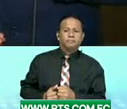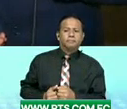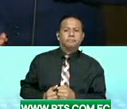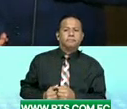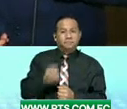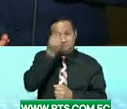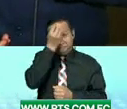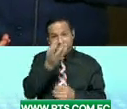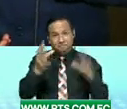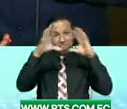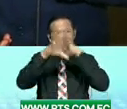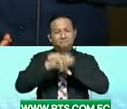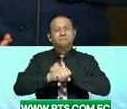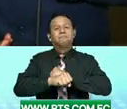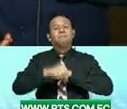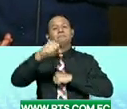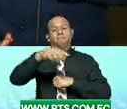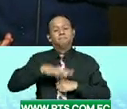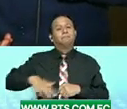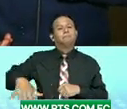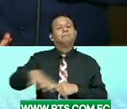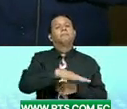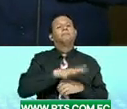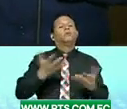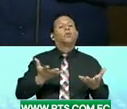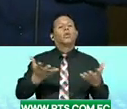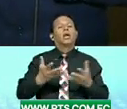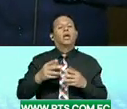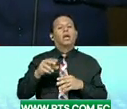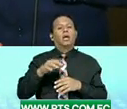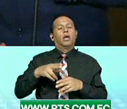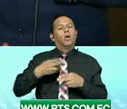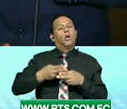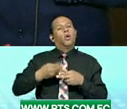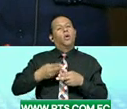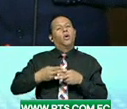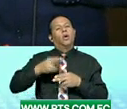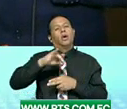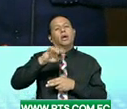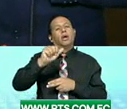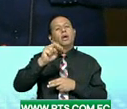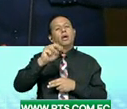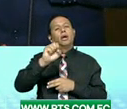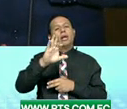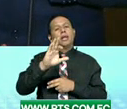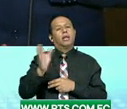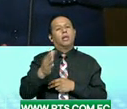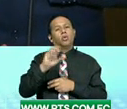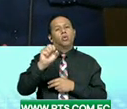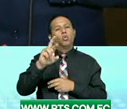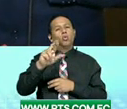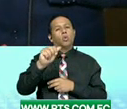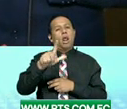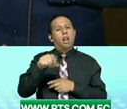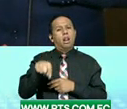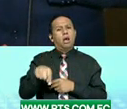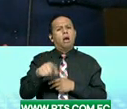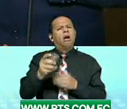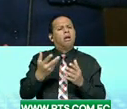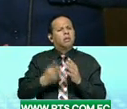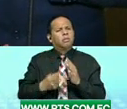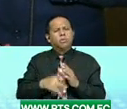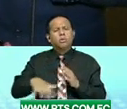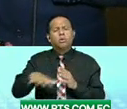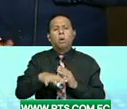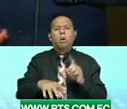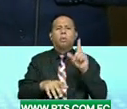Buenas noches, así es, estamos en la cooperativa Janeth Toral 2, donde hace pocos minutos se presentó un nuevo hecho violento. Un ciudadano fue asesinado de varios